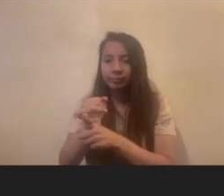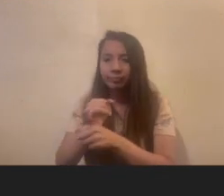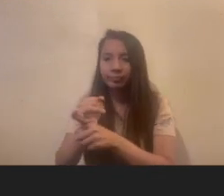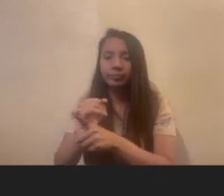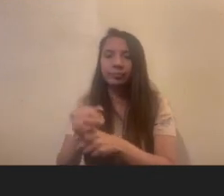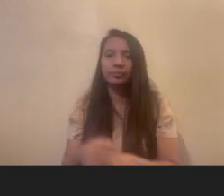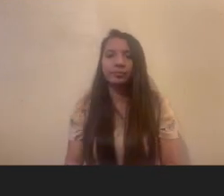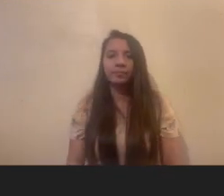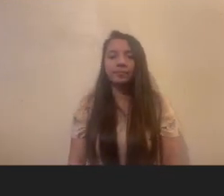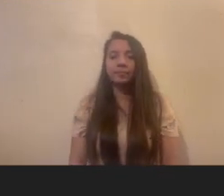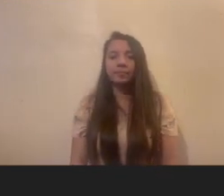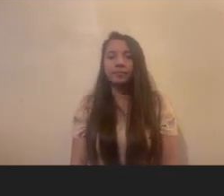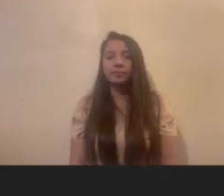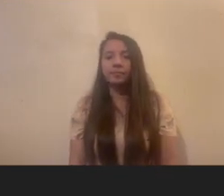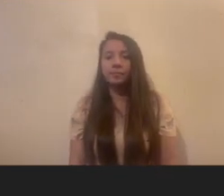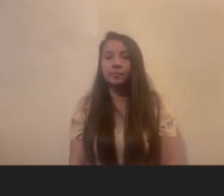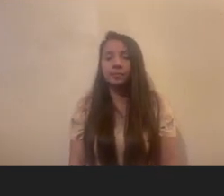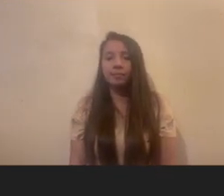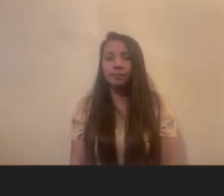experimentos.